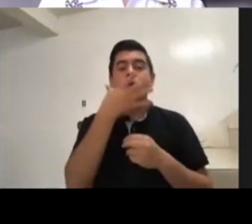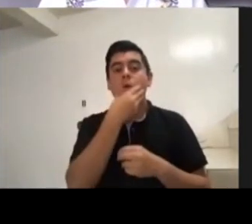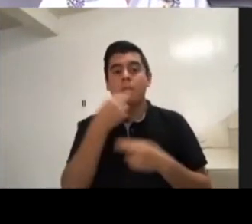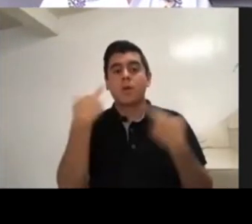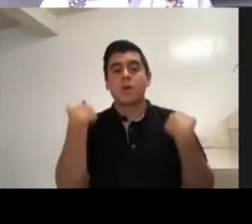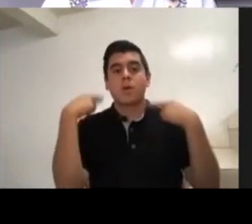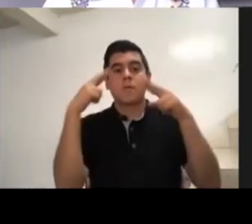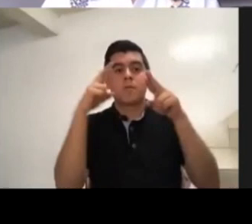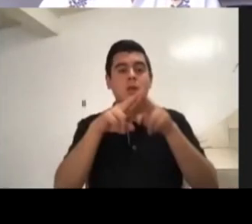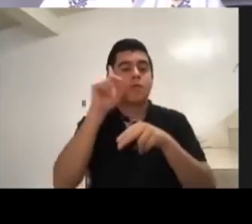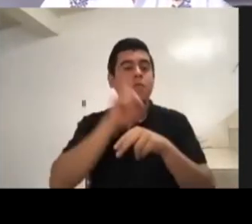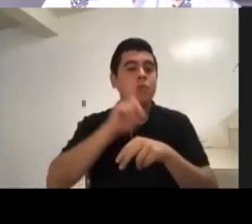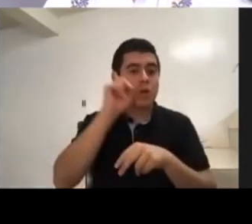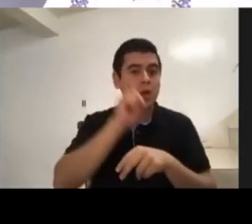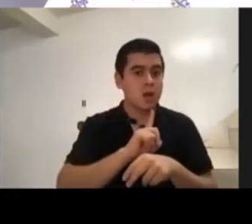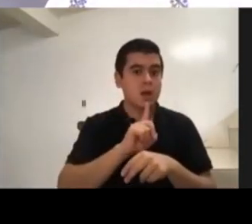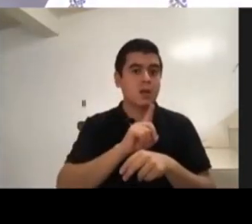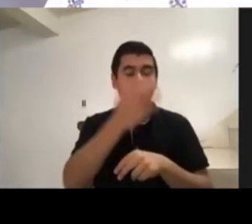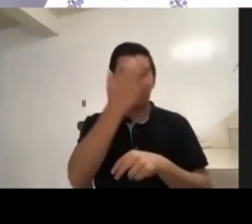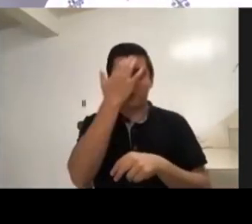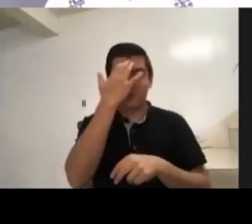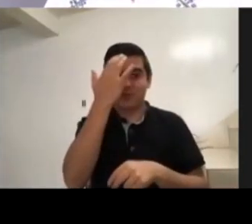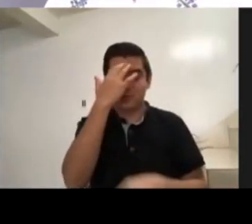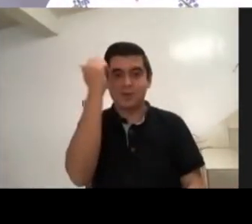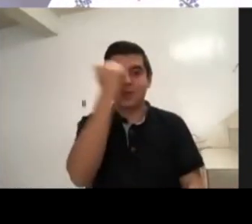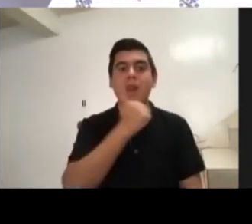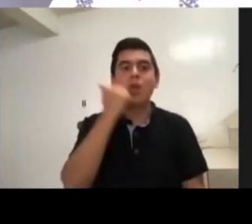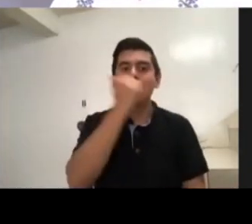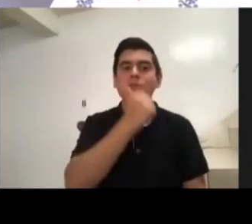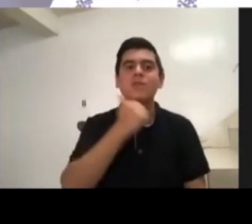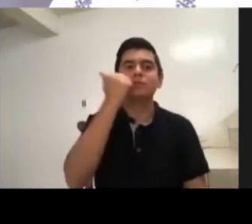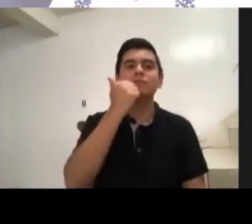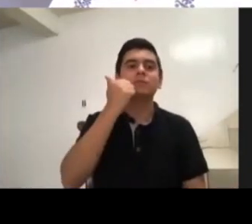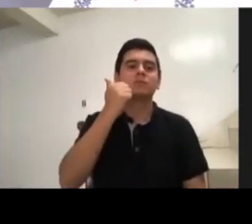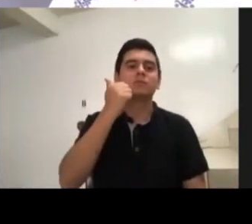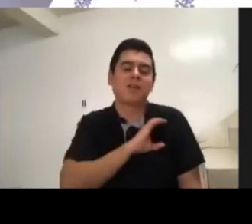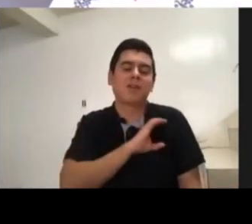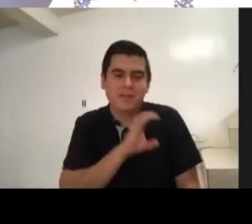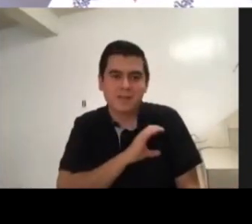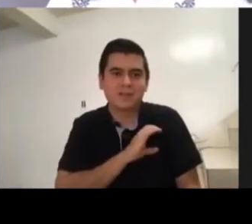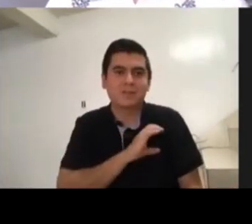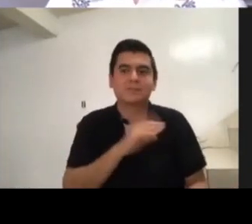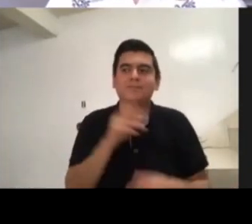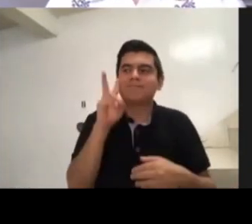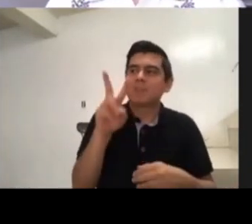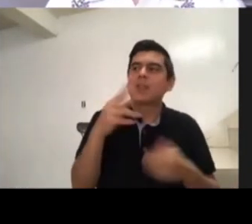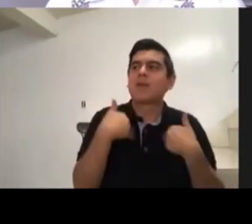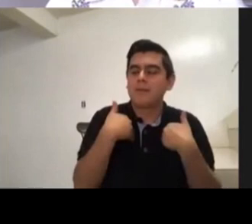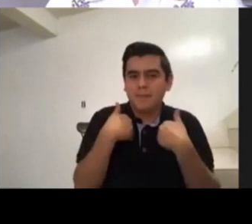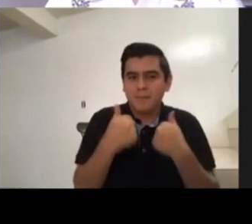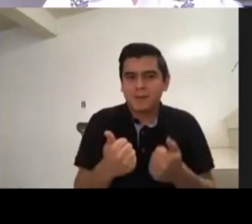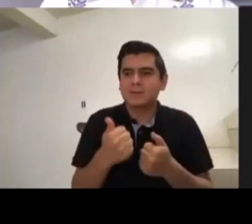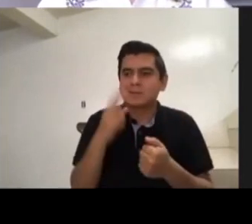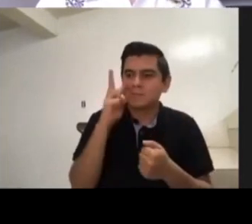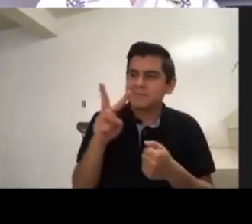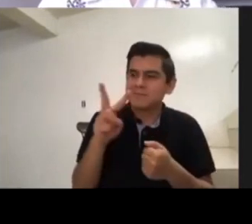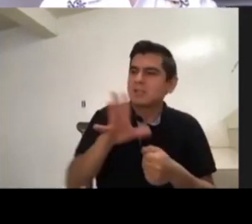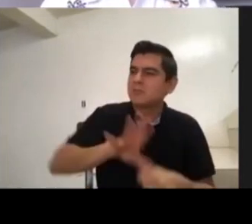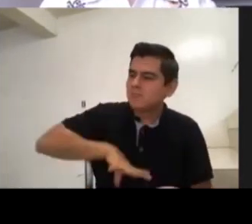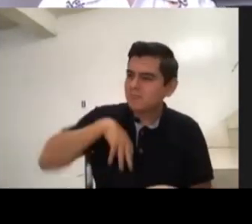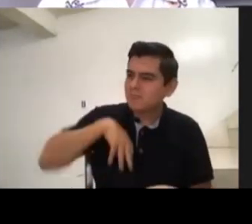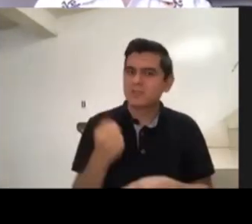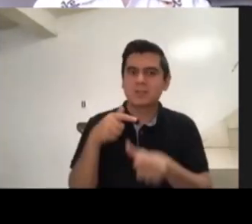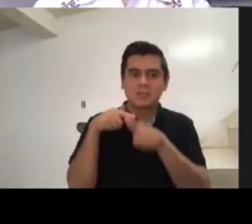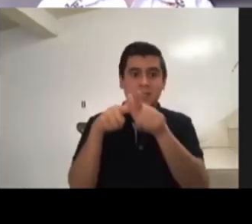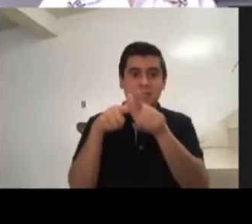que conocen a sus alumnos, que los aprecian, que comprenden que son su motivo profesional,